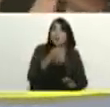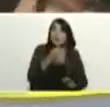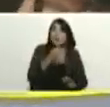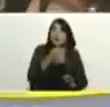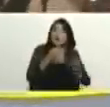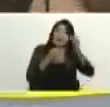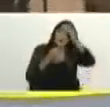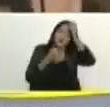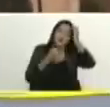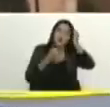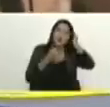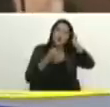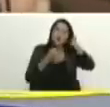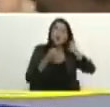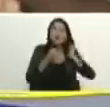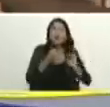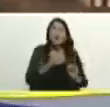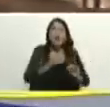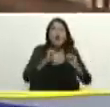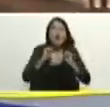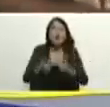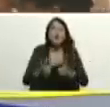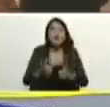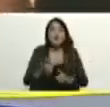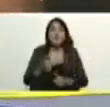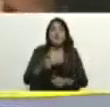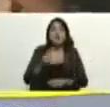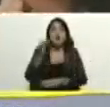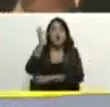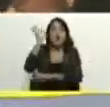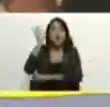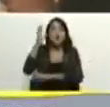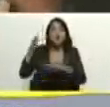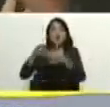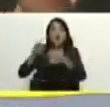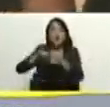juramentaban el Consejo de Ministros.